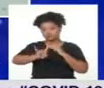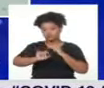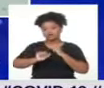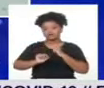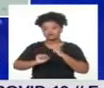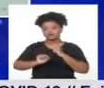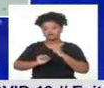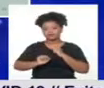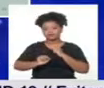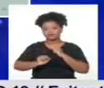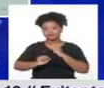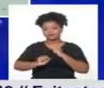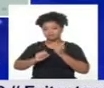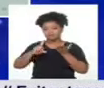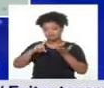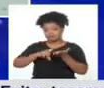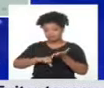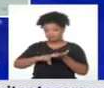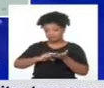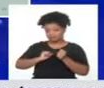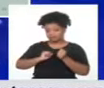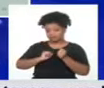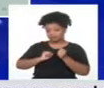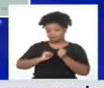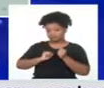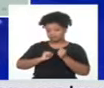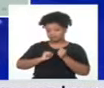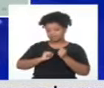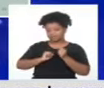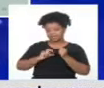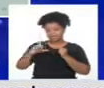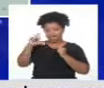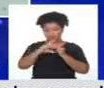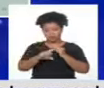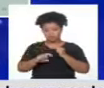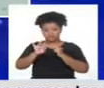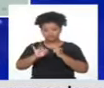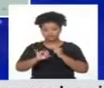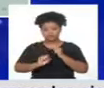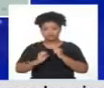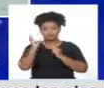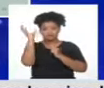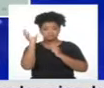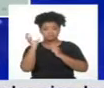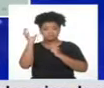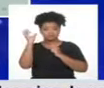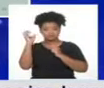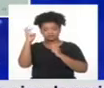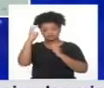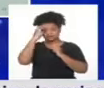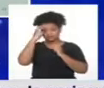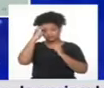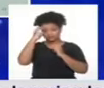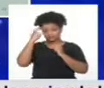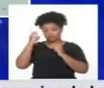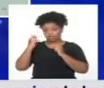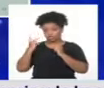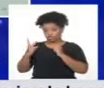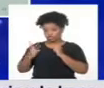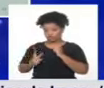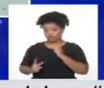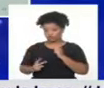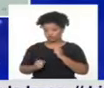Palma Soriano 10, Camagüey 7, Mella y Tercer Frente con 2 cada uno.